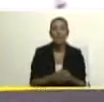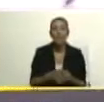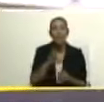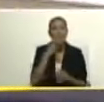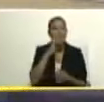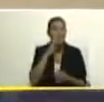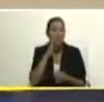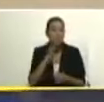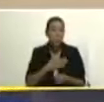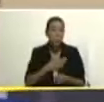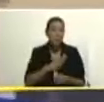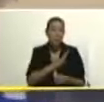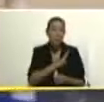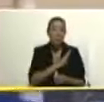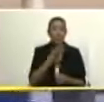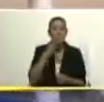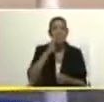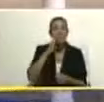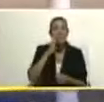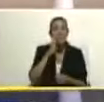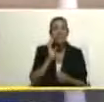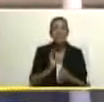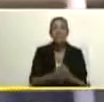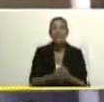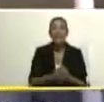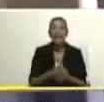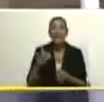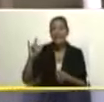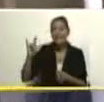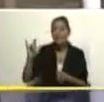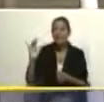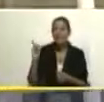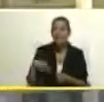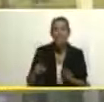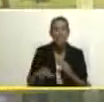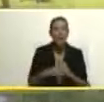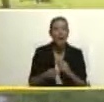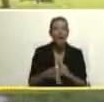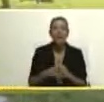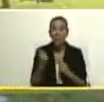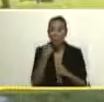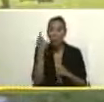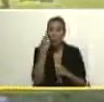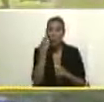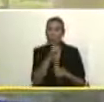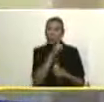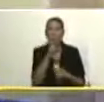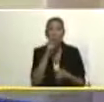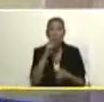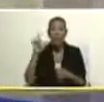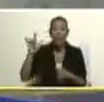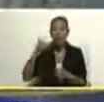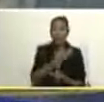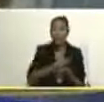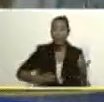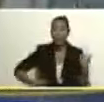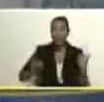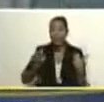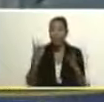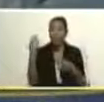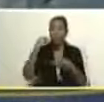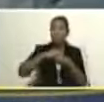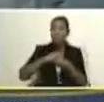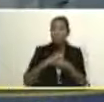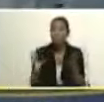Facebook, yo tengo mi Face. Instagram también. Tienen que buscar mi Instagram ustedes.